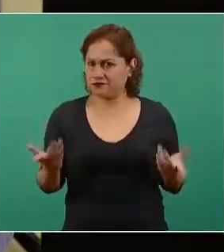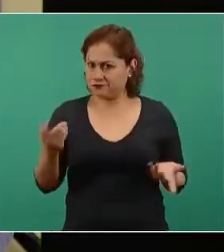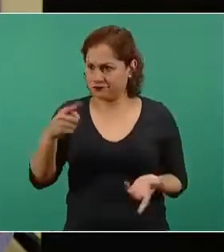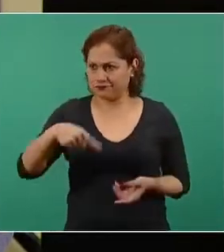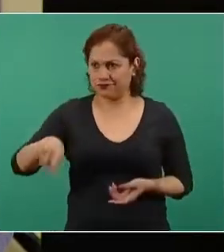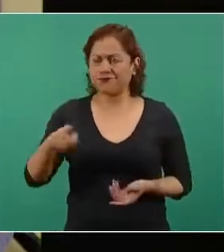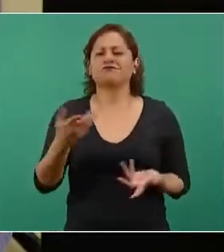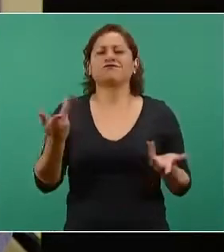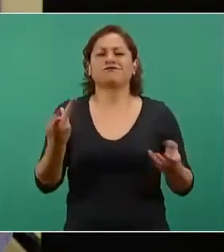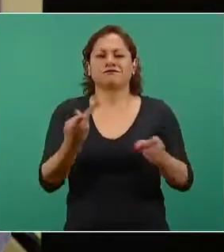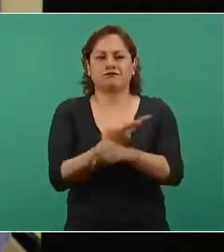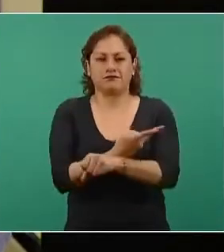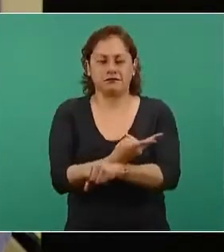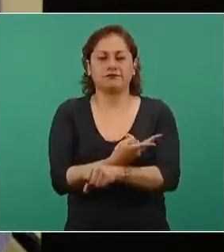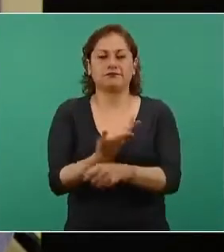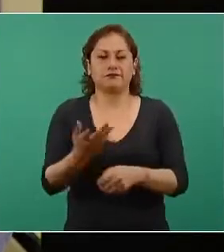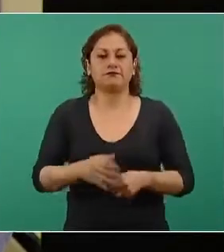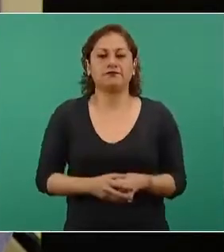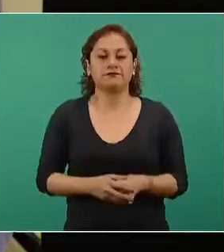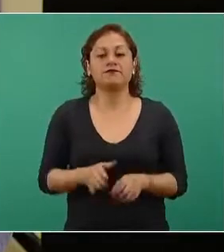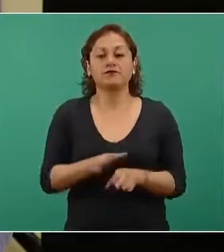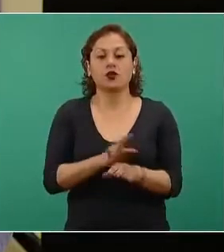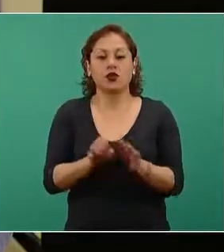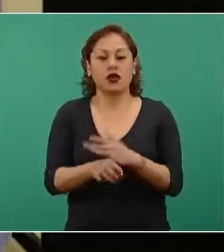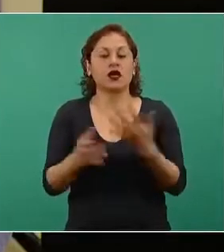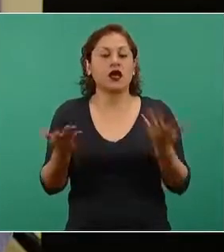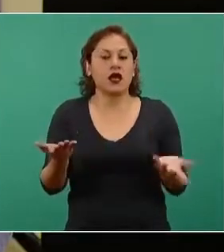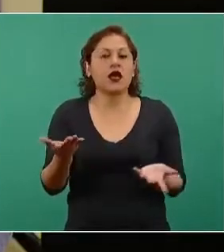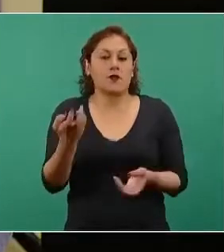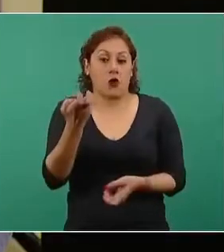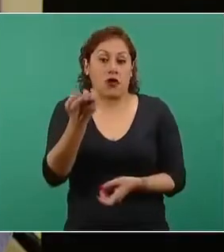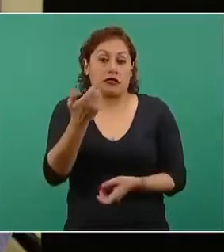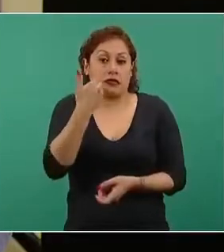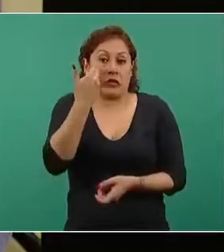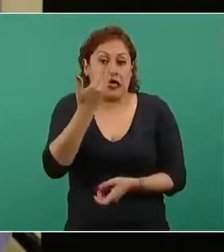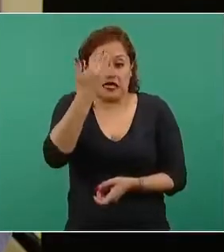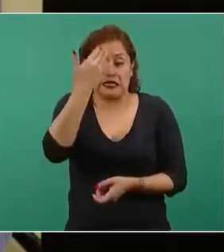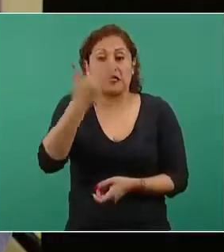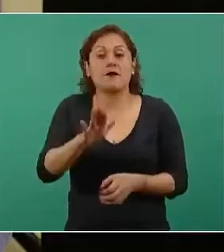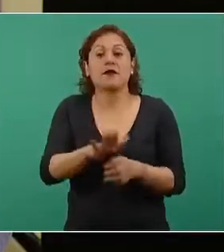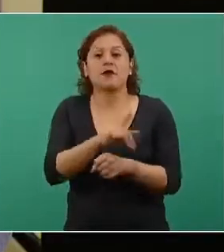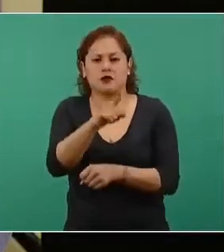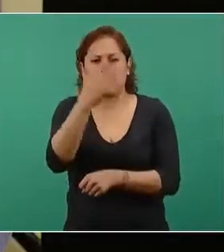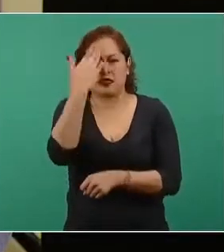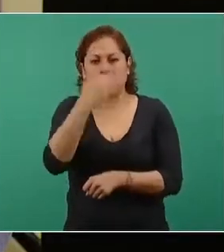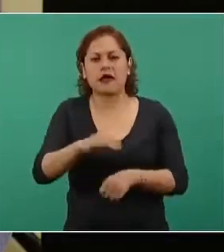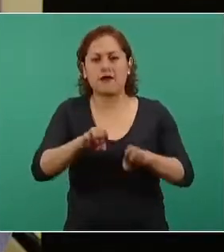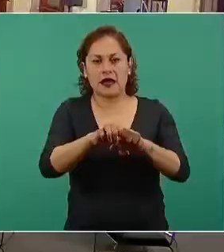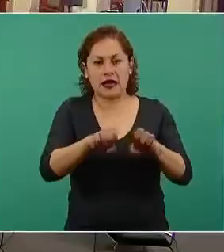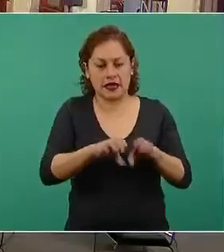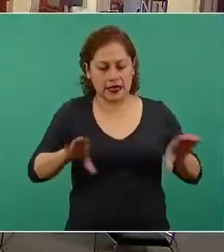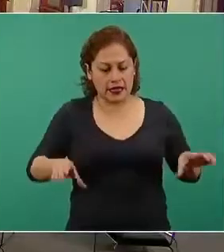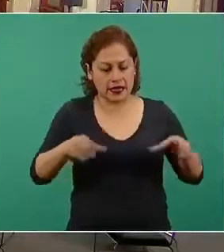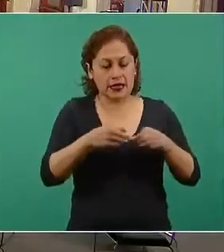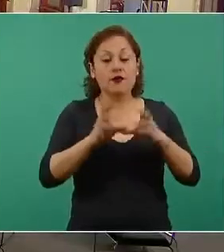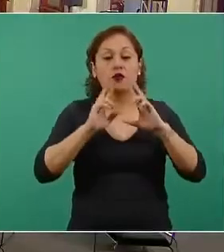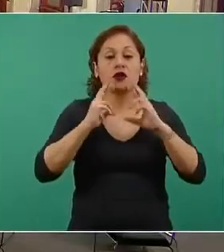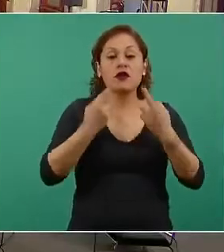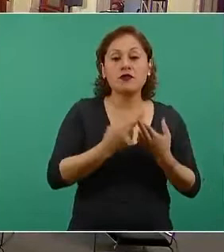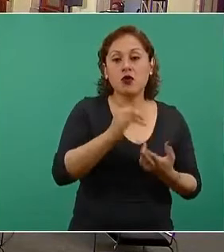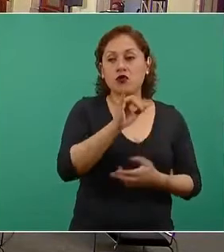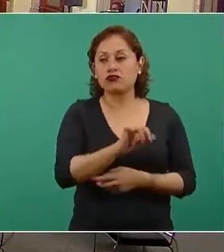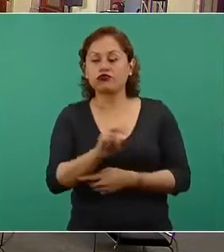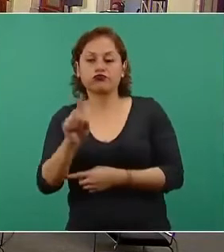que sesionan miércoles y viernes, ¿no? Y se va mejorando y se va evaluando cómo hacerlo mejor. Entonces, ¿cuál ha sido el resultado de esto? Si tienen algún